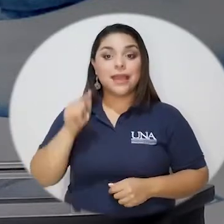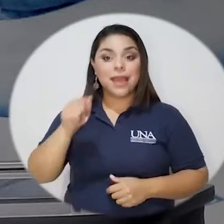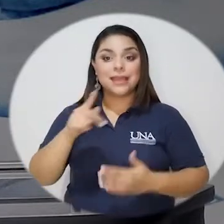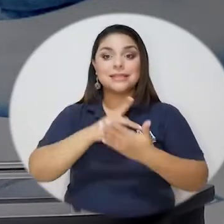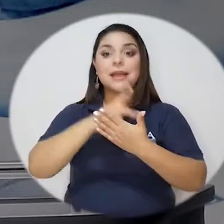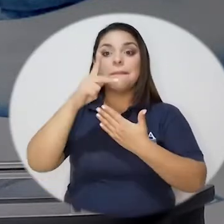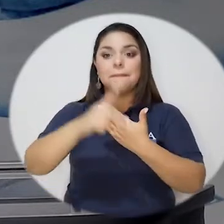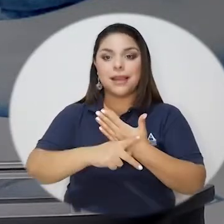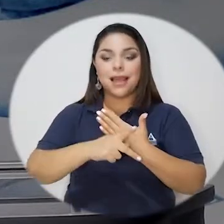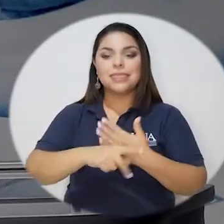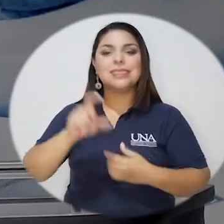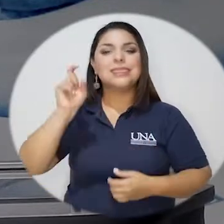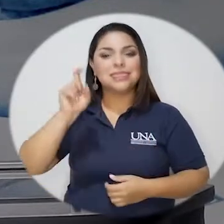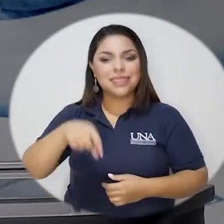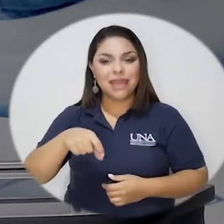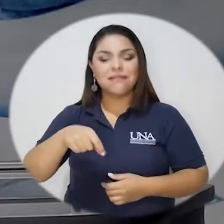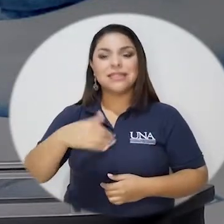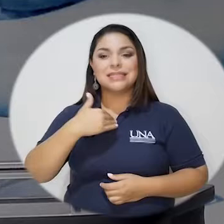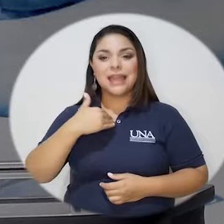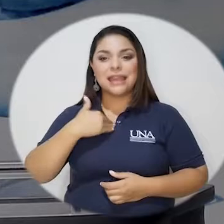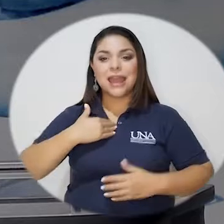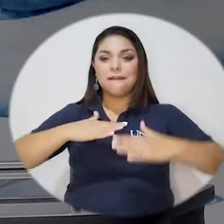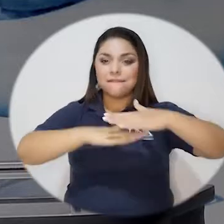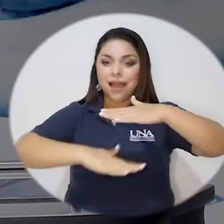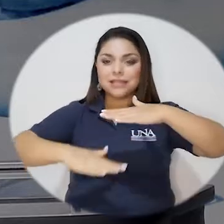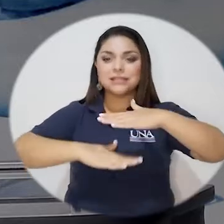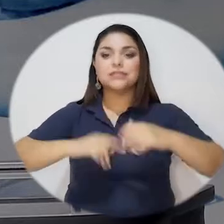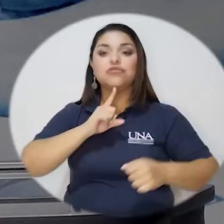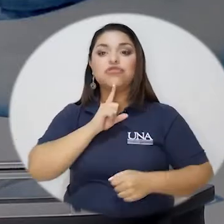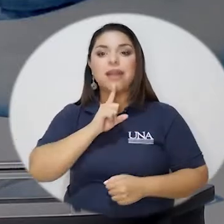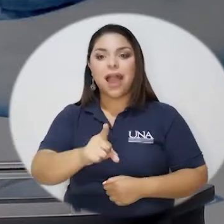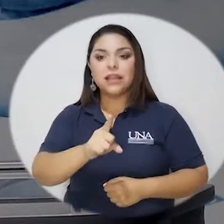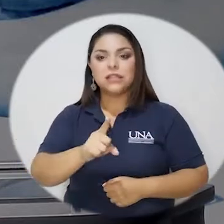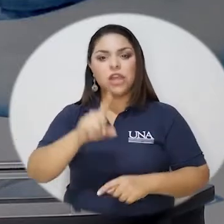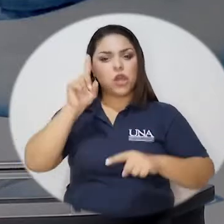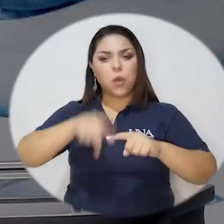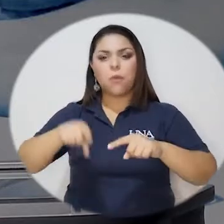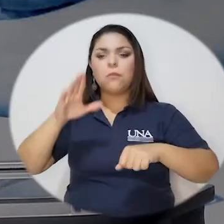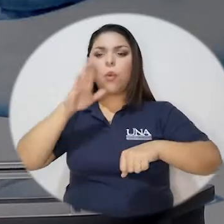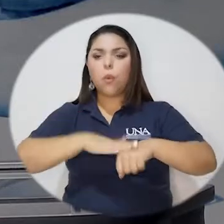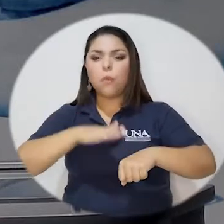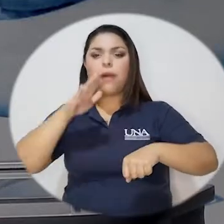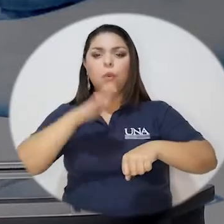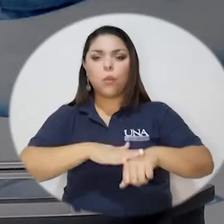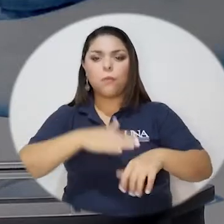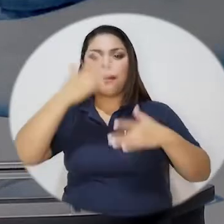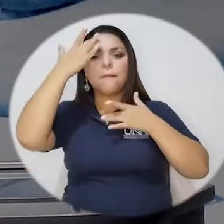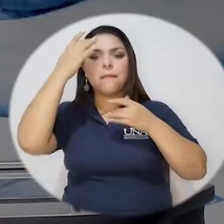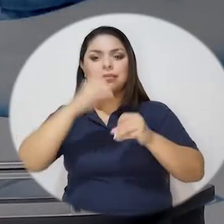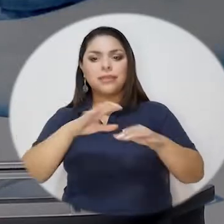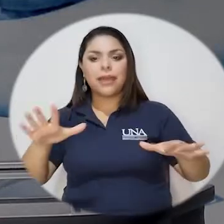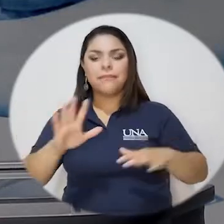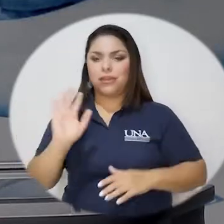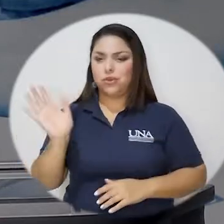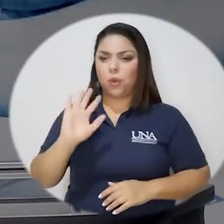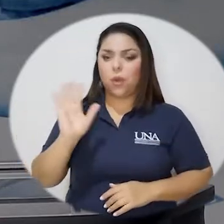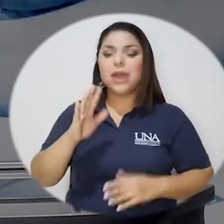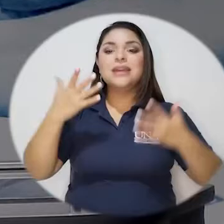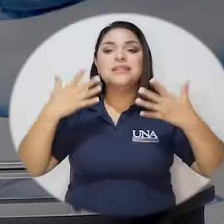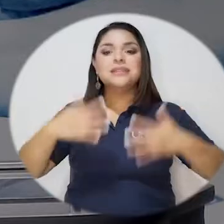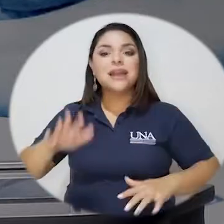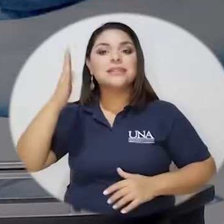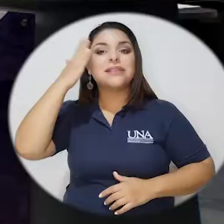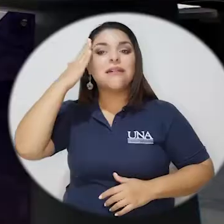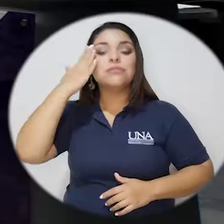tiene que sentarse sobre bases reales. No podemos achacarle todo a la pandemia, porque sabemos que desde mucho